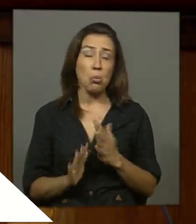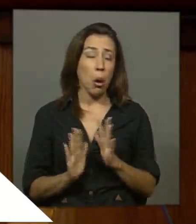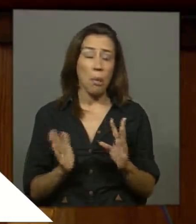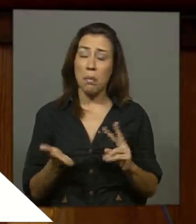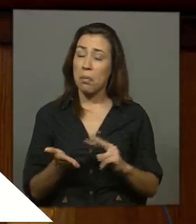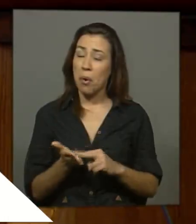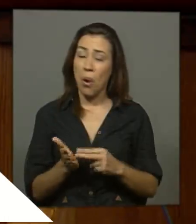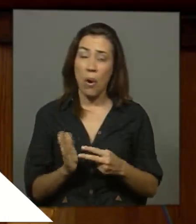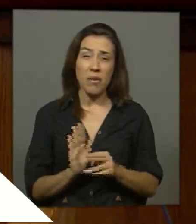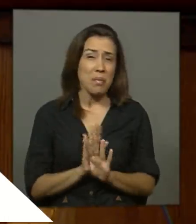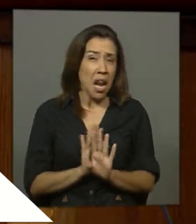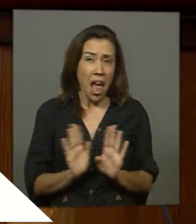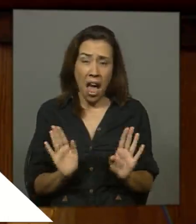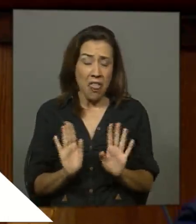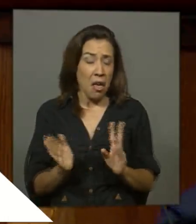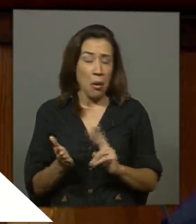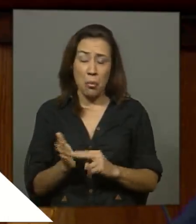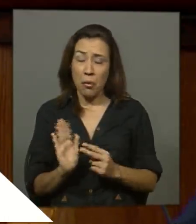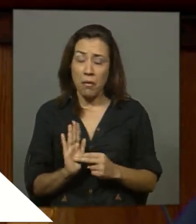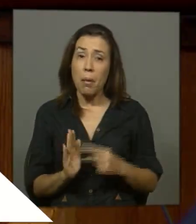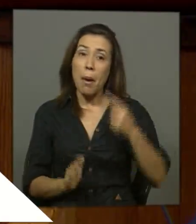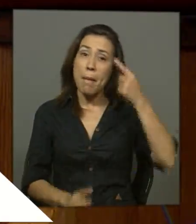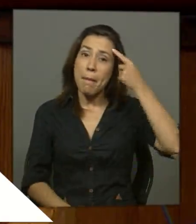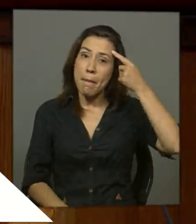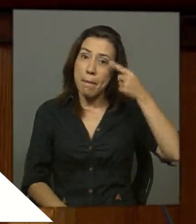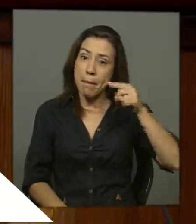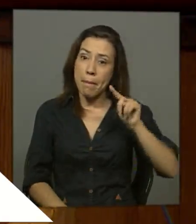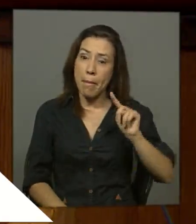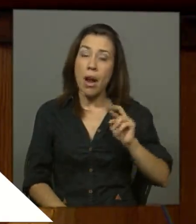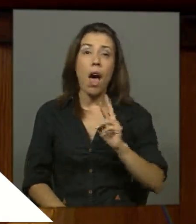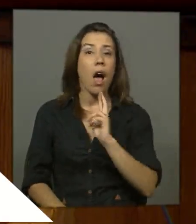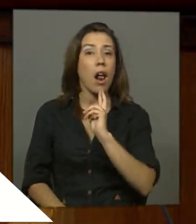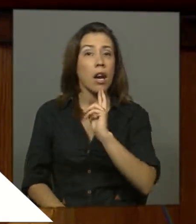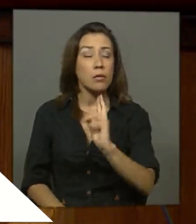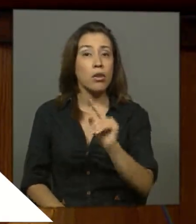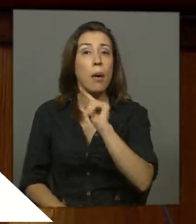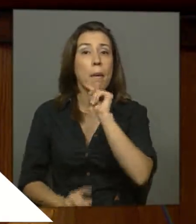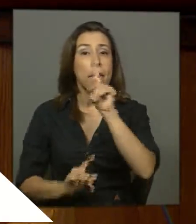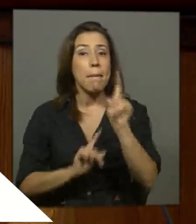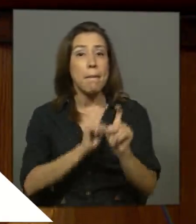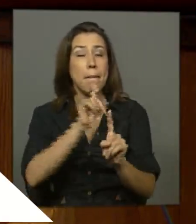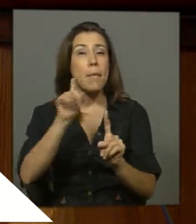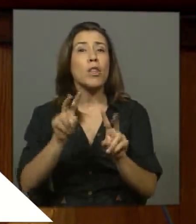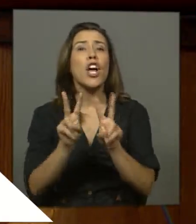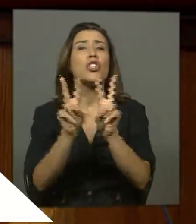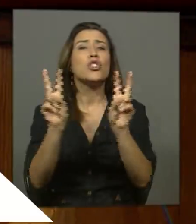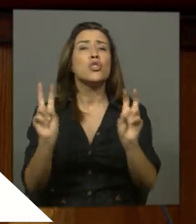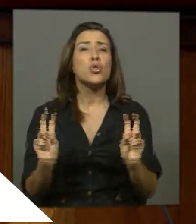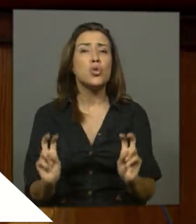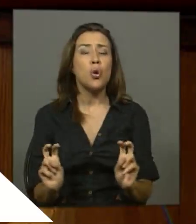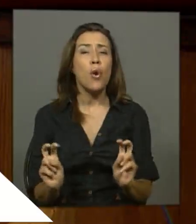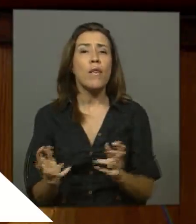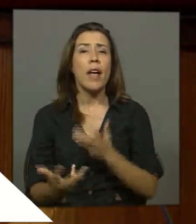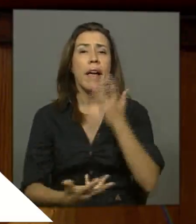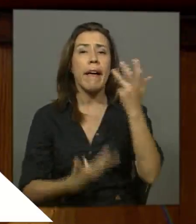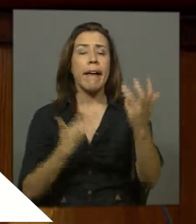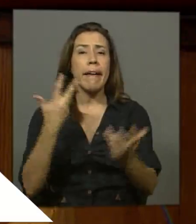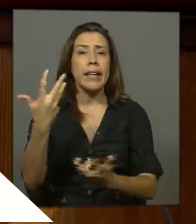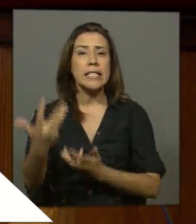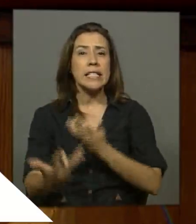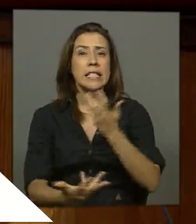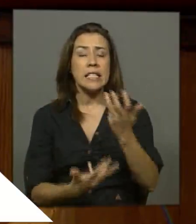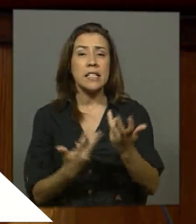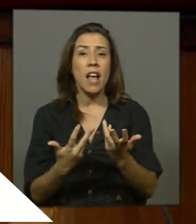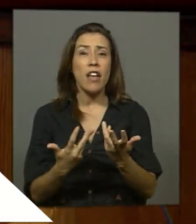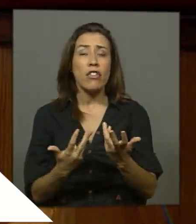problema ningún problema para contestar las preguntas relativas a los incendios que están